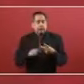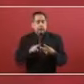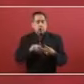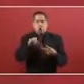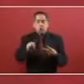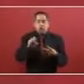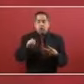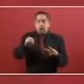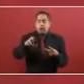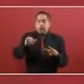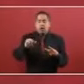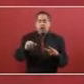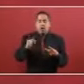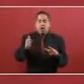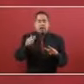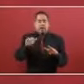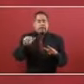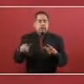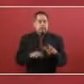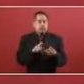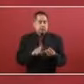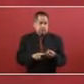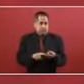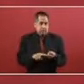José Mario Silverio Galicia